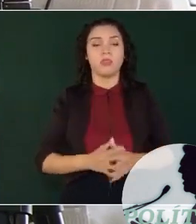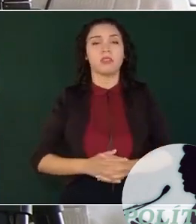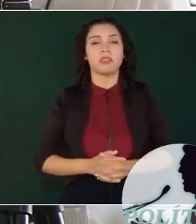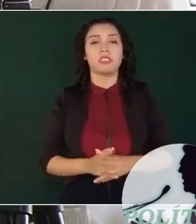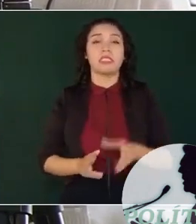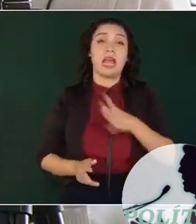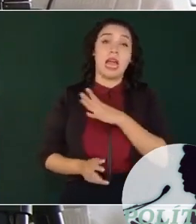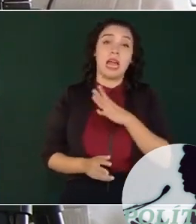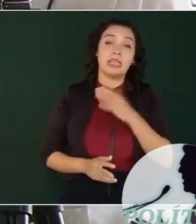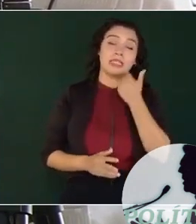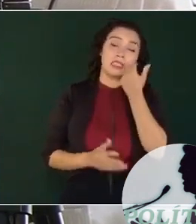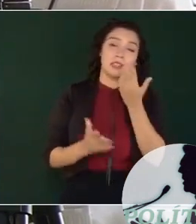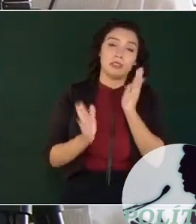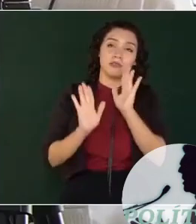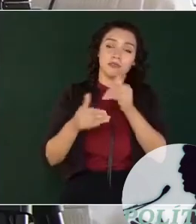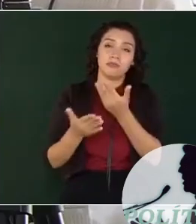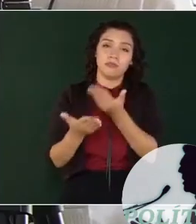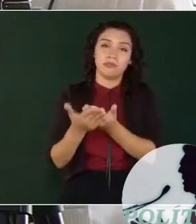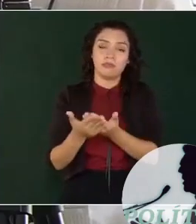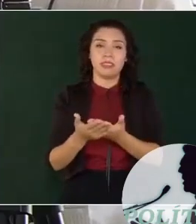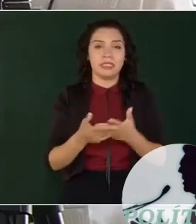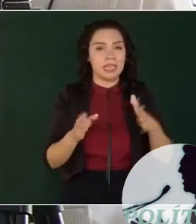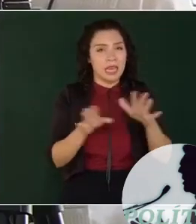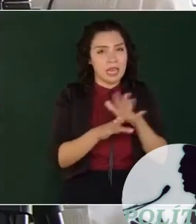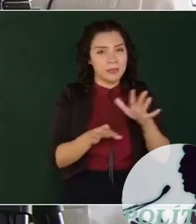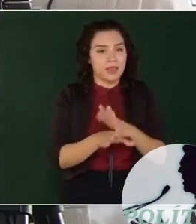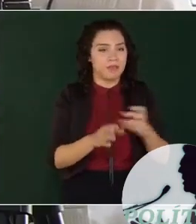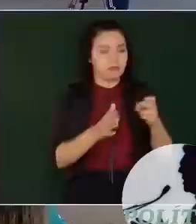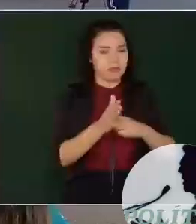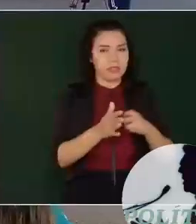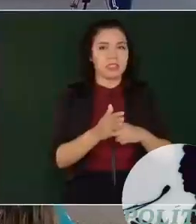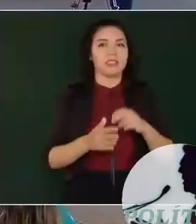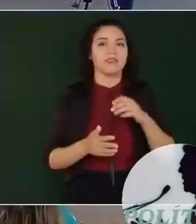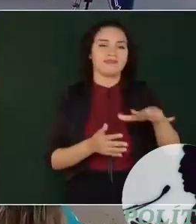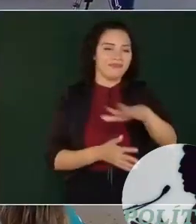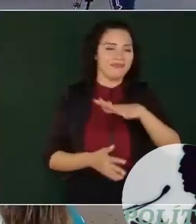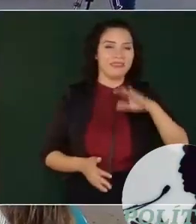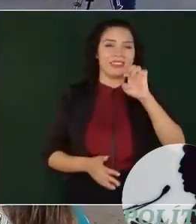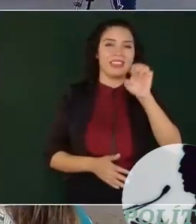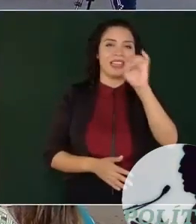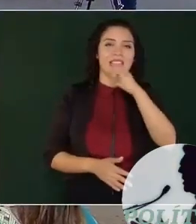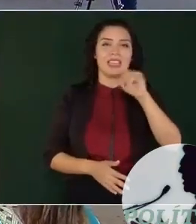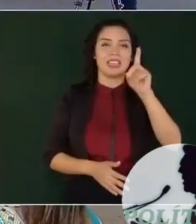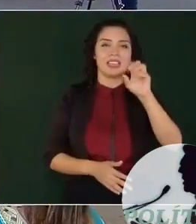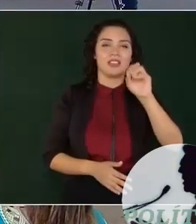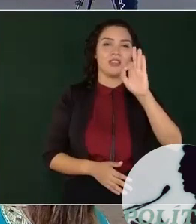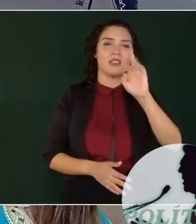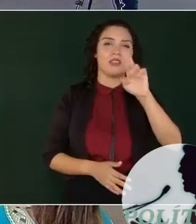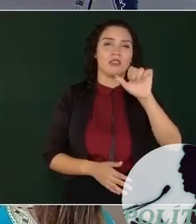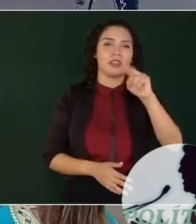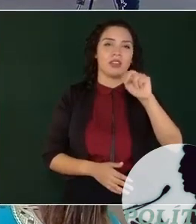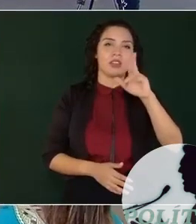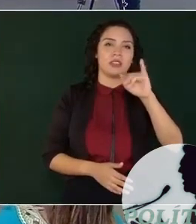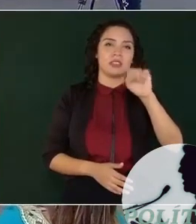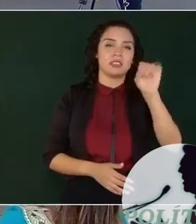están solicitando regularizar el ejido Francisco y Madero en González. En el año 2018 firmó